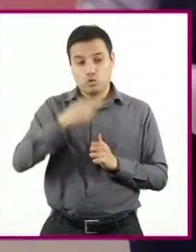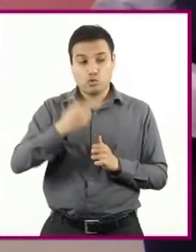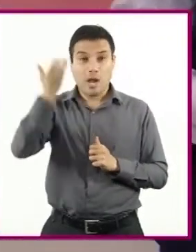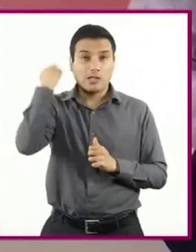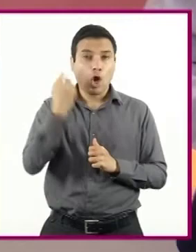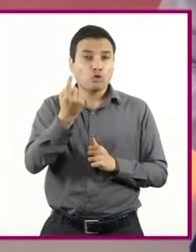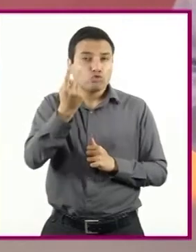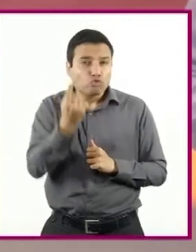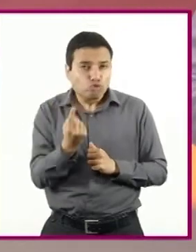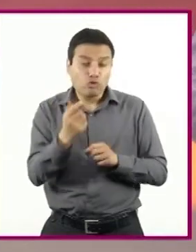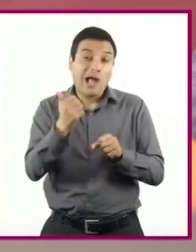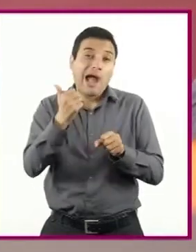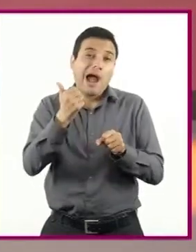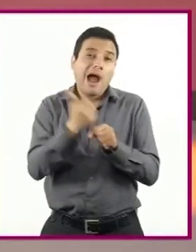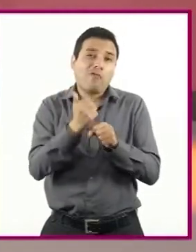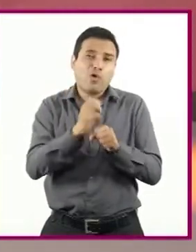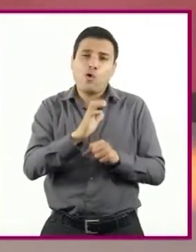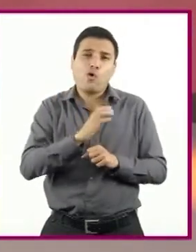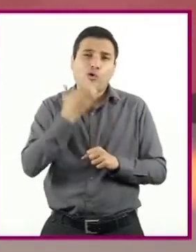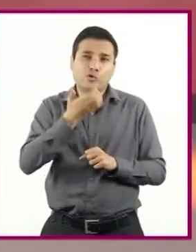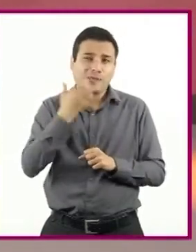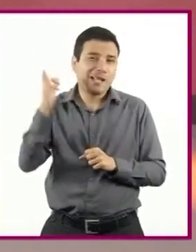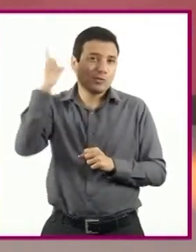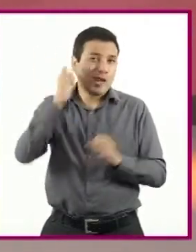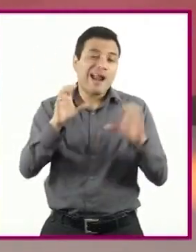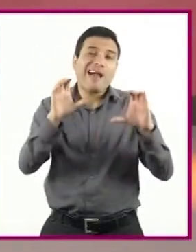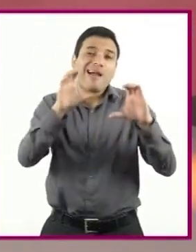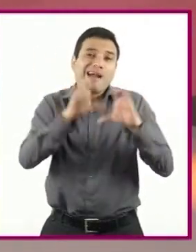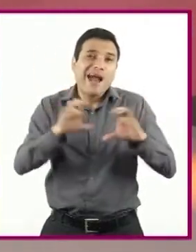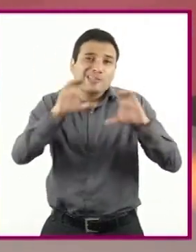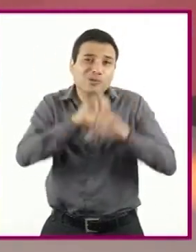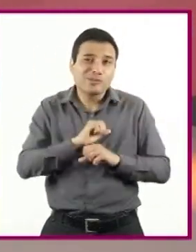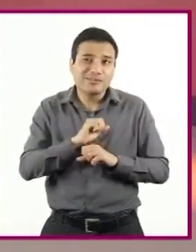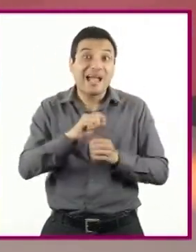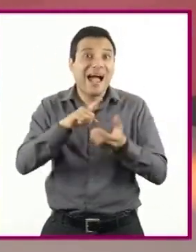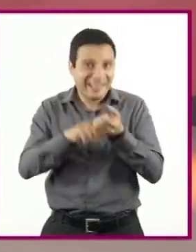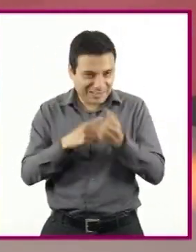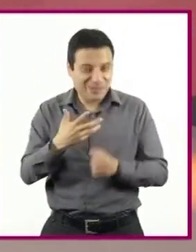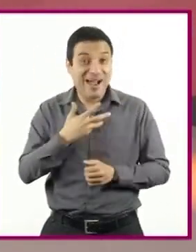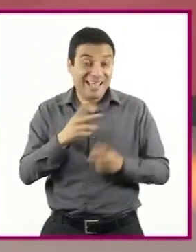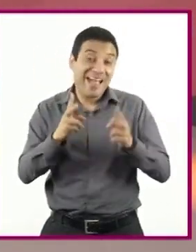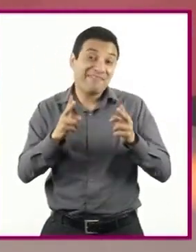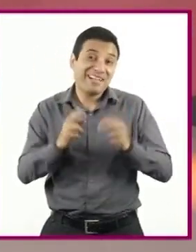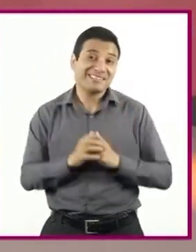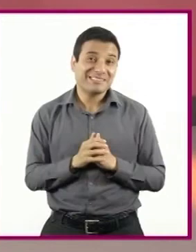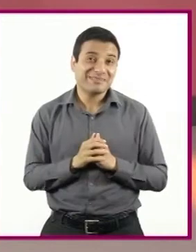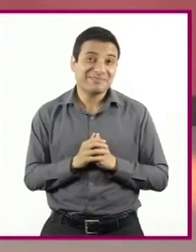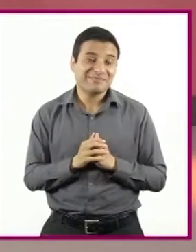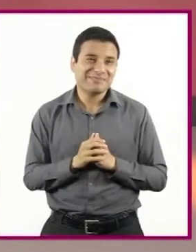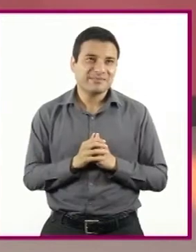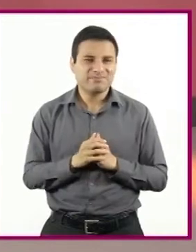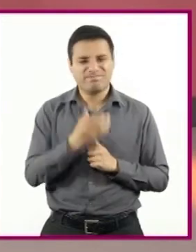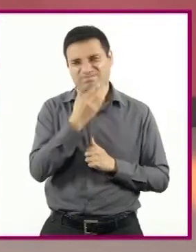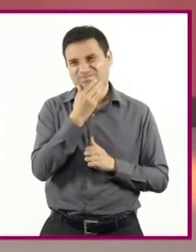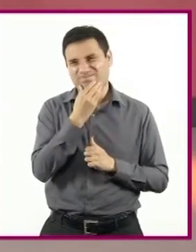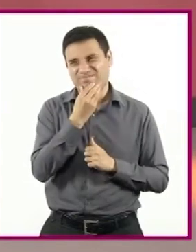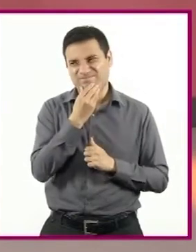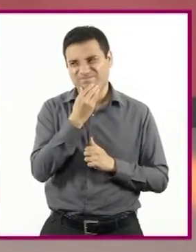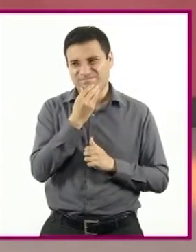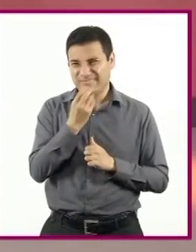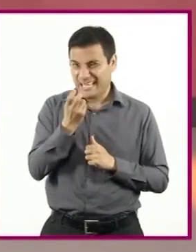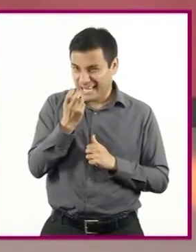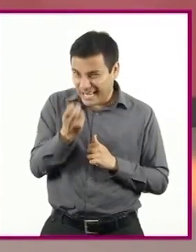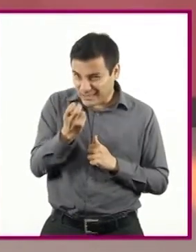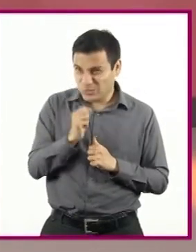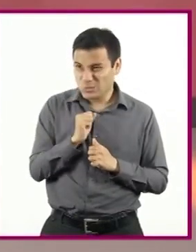chica, mis abuelos escuchaban canciones en las cuales mencionaban refranes y dichos, pero no sé si estas